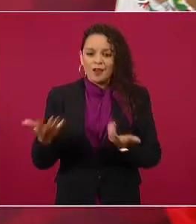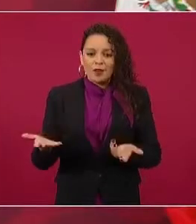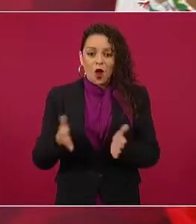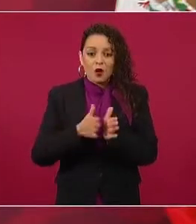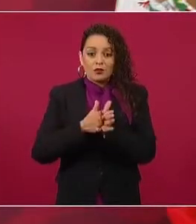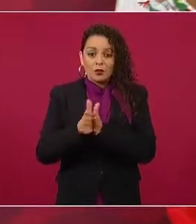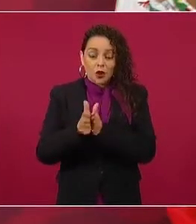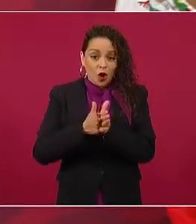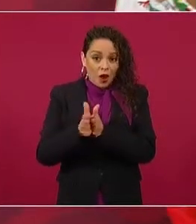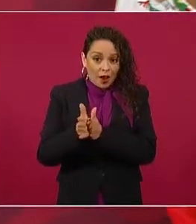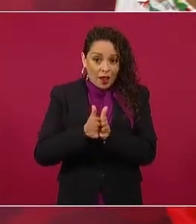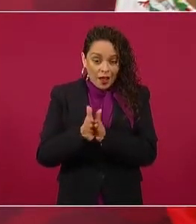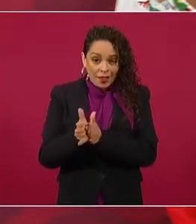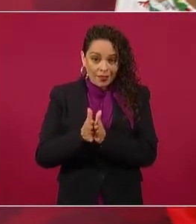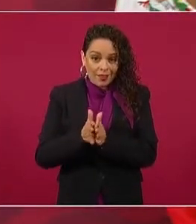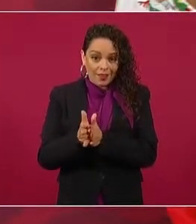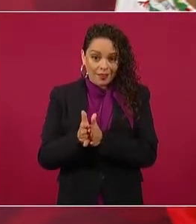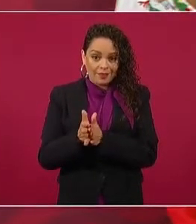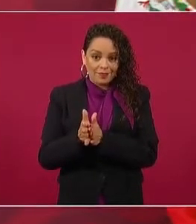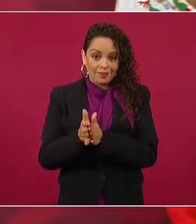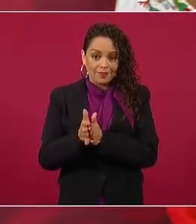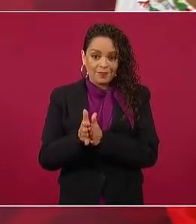chocolate, y si es